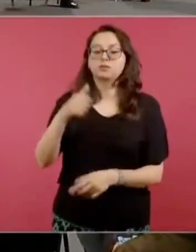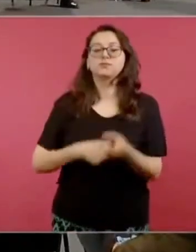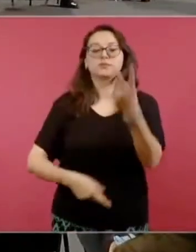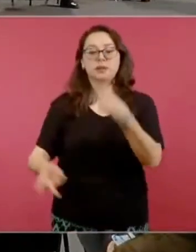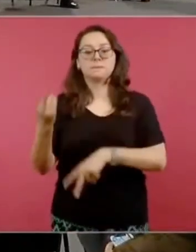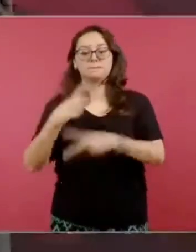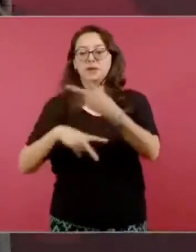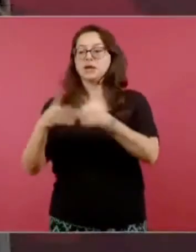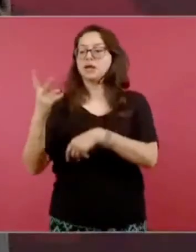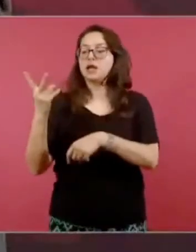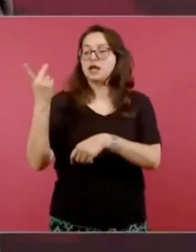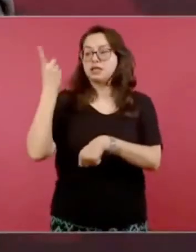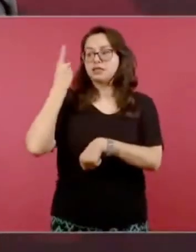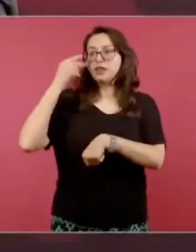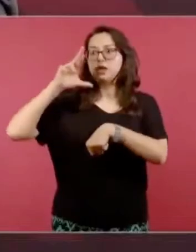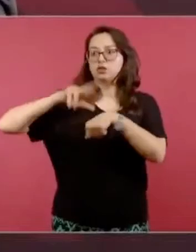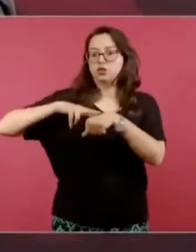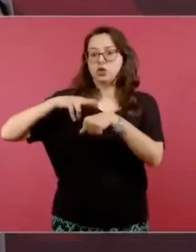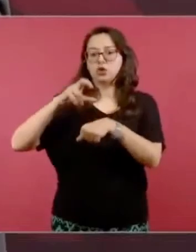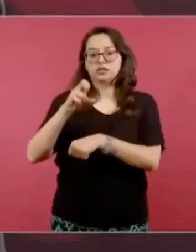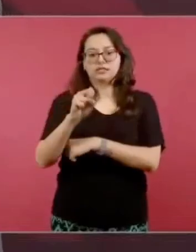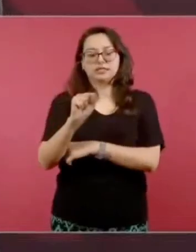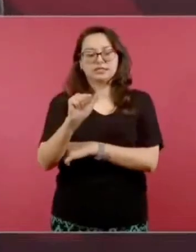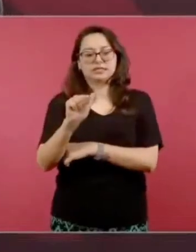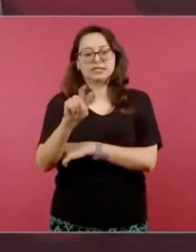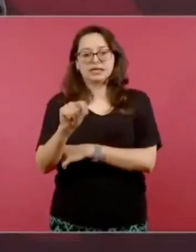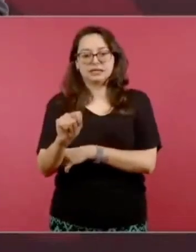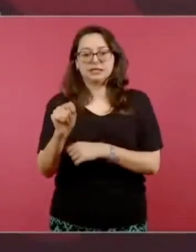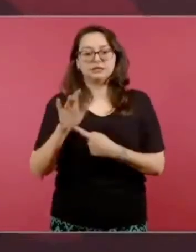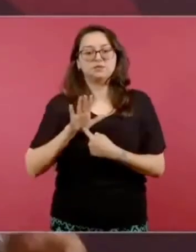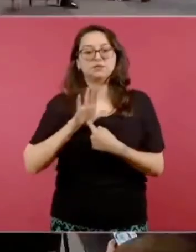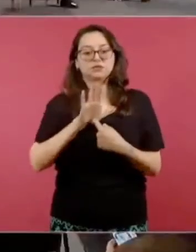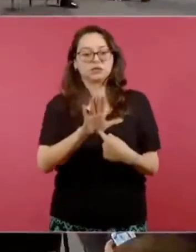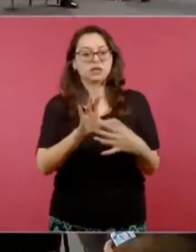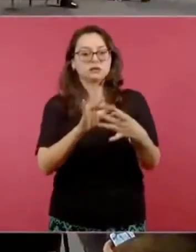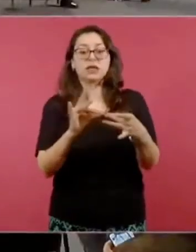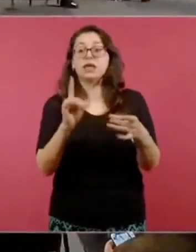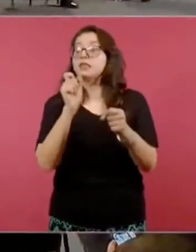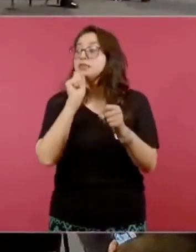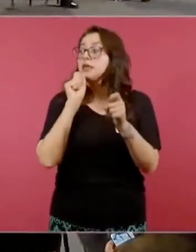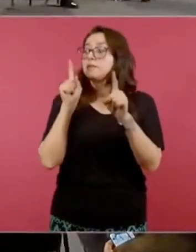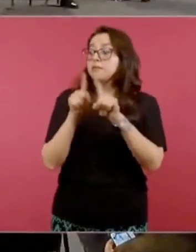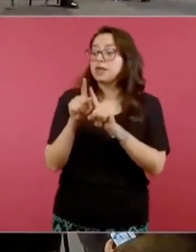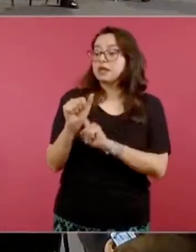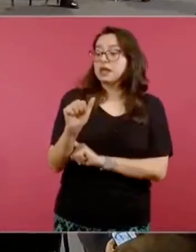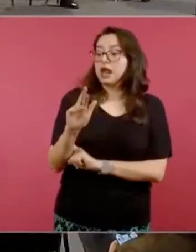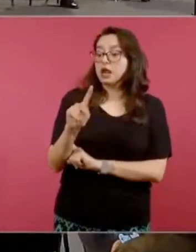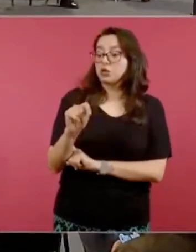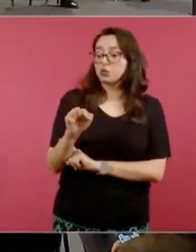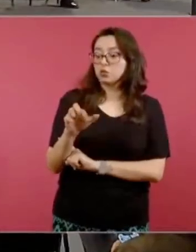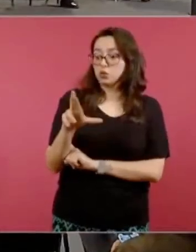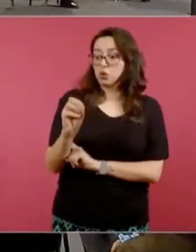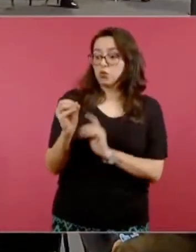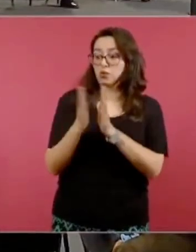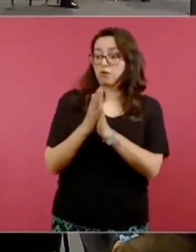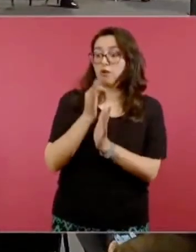director del SAT y que lo explique, y que venga también Arturo. Correcto. Y